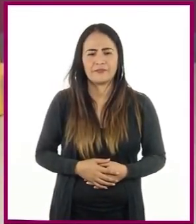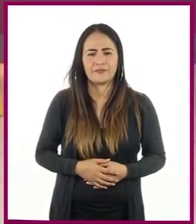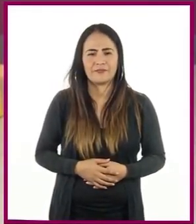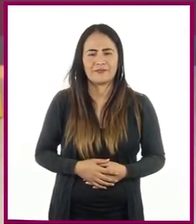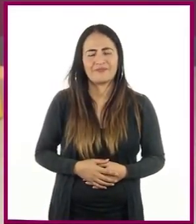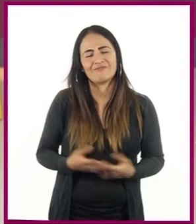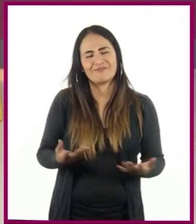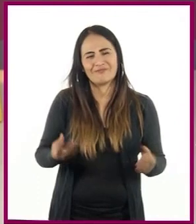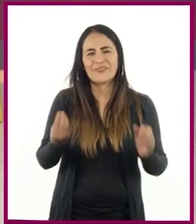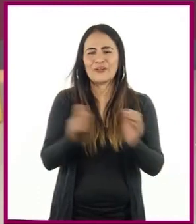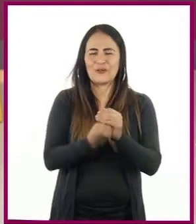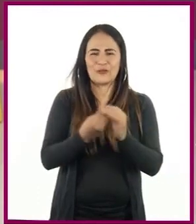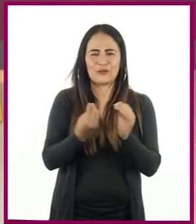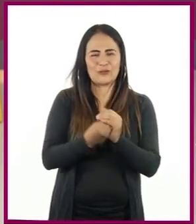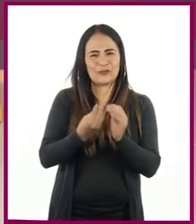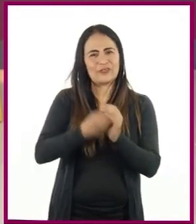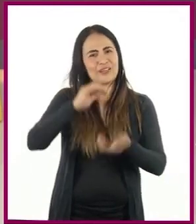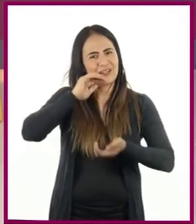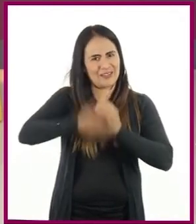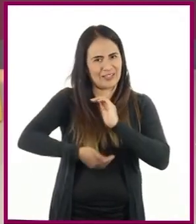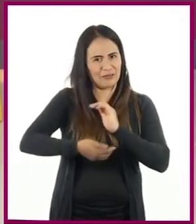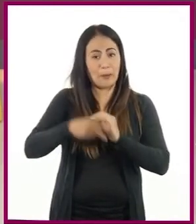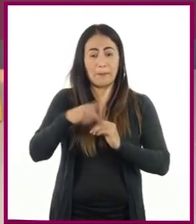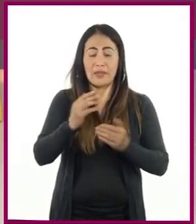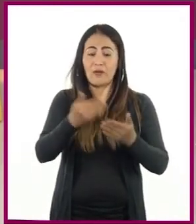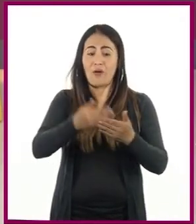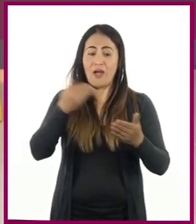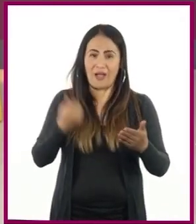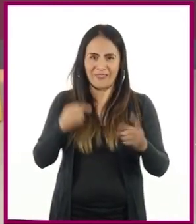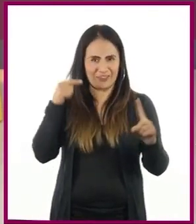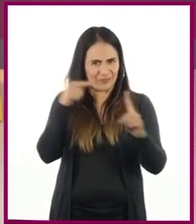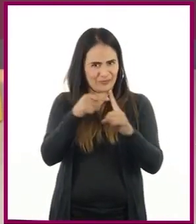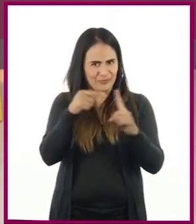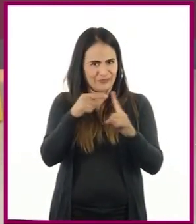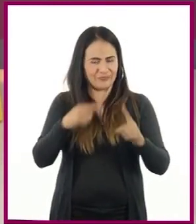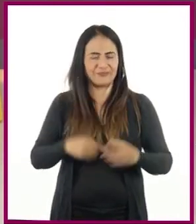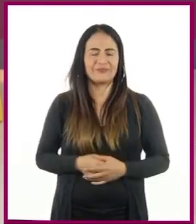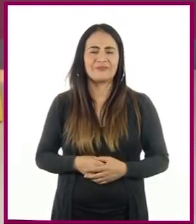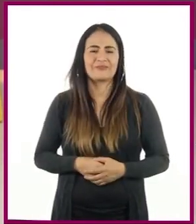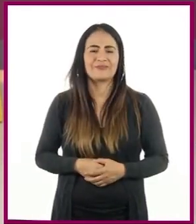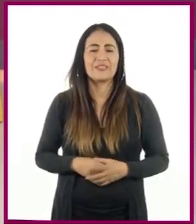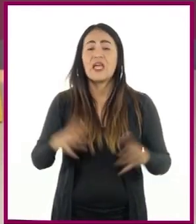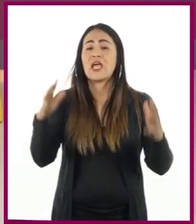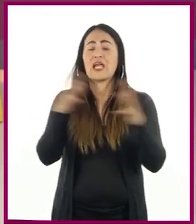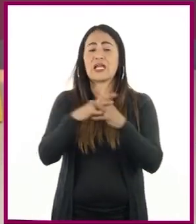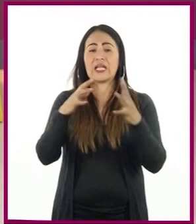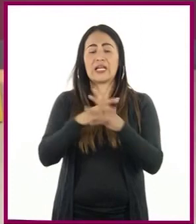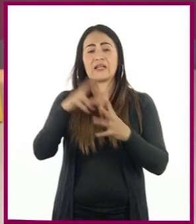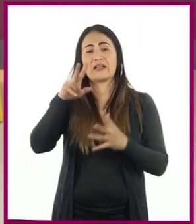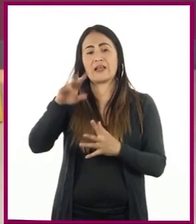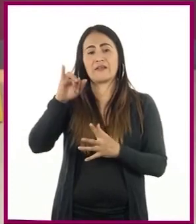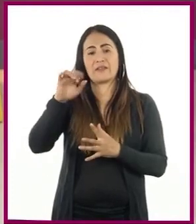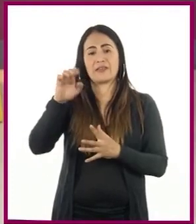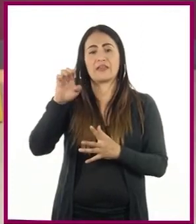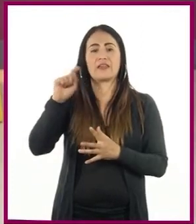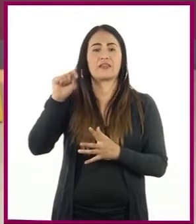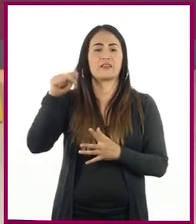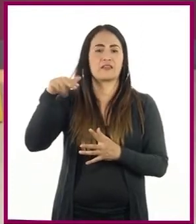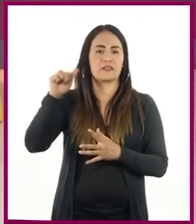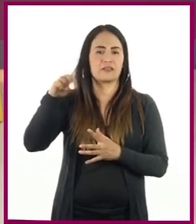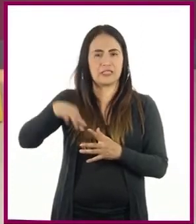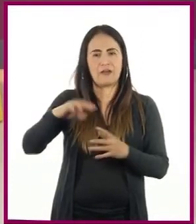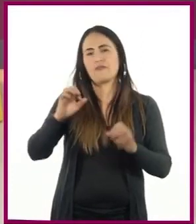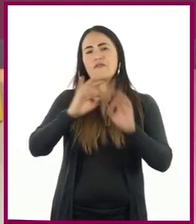Hemos llegado al final de la sesión, pero antes les tengo un reto. La Guerra de Vietnam inspiró distintas